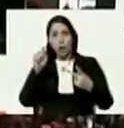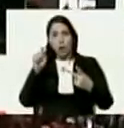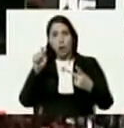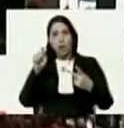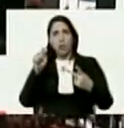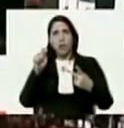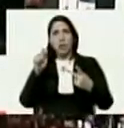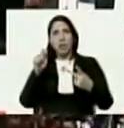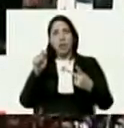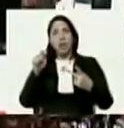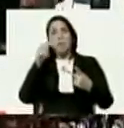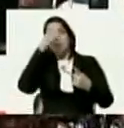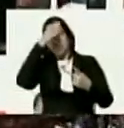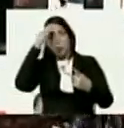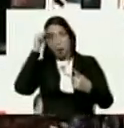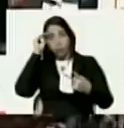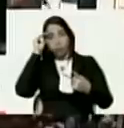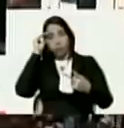llegara